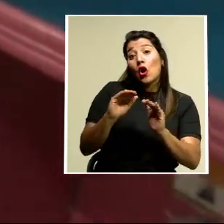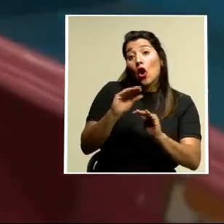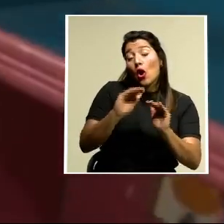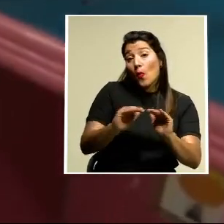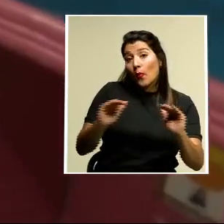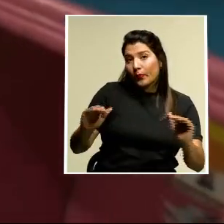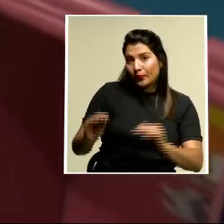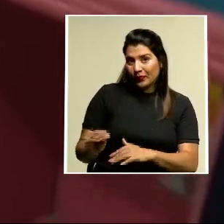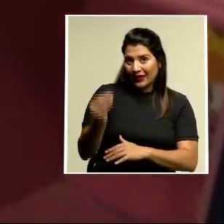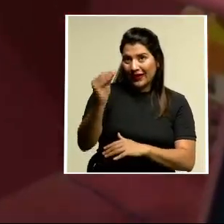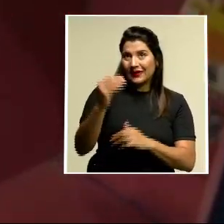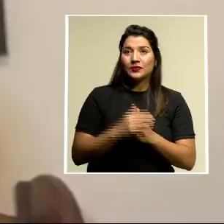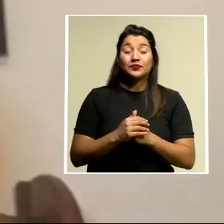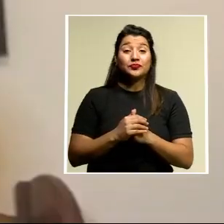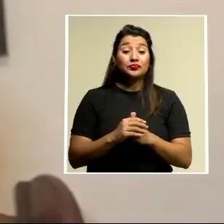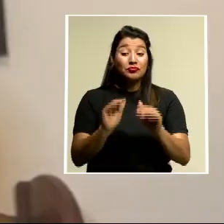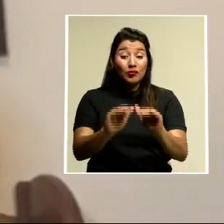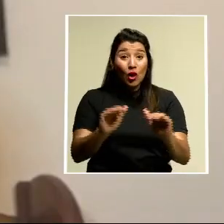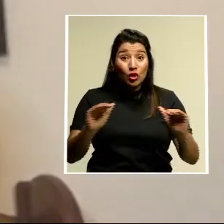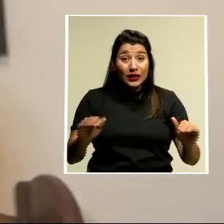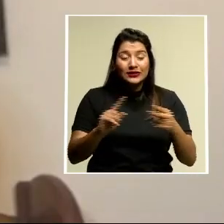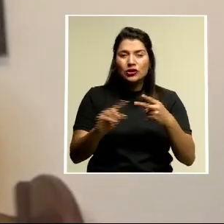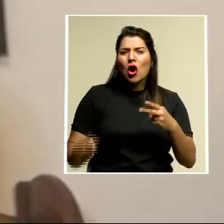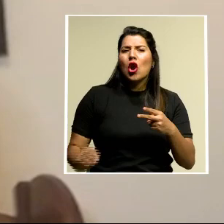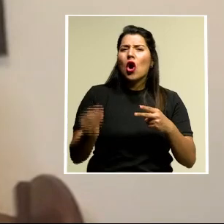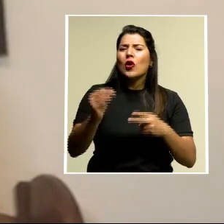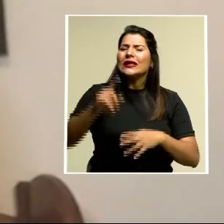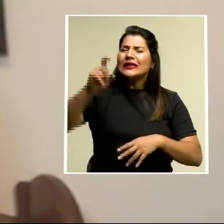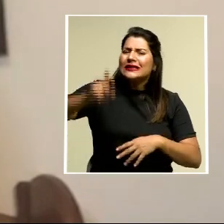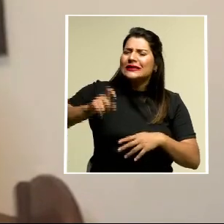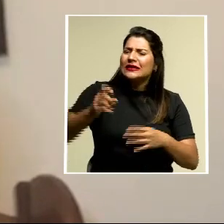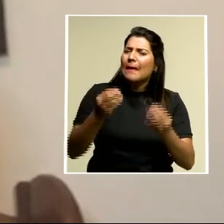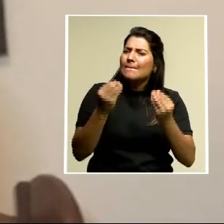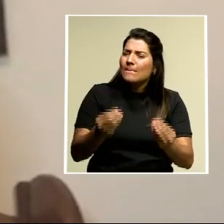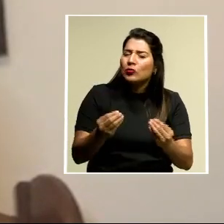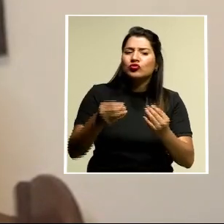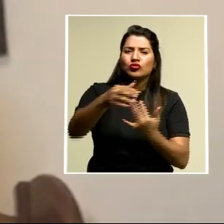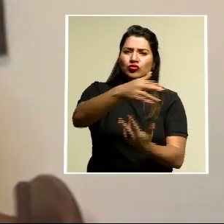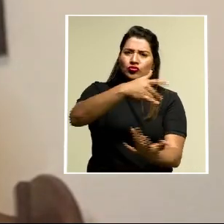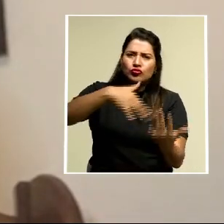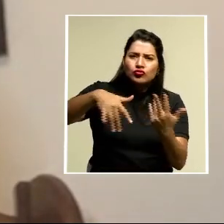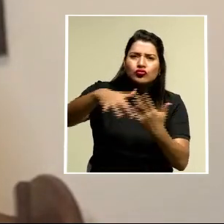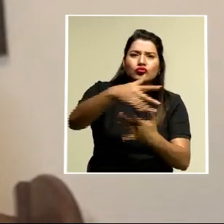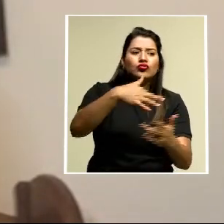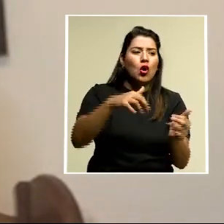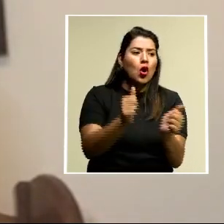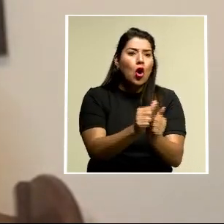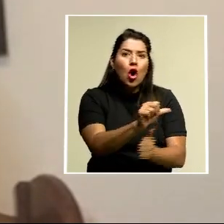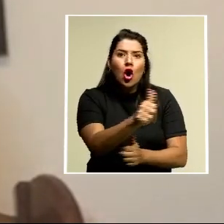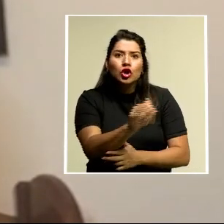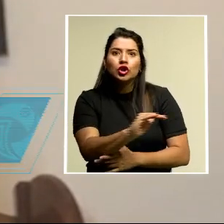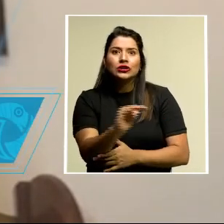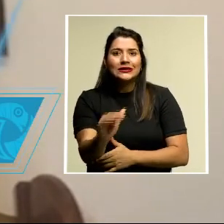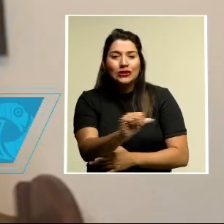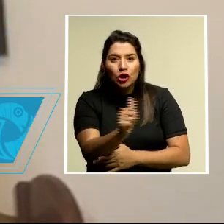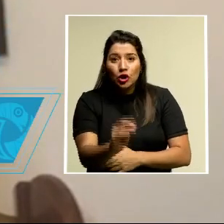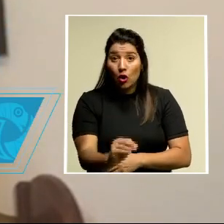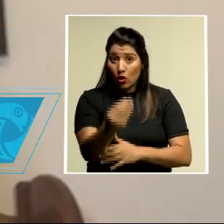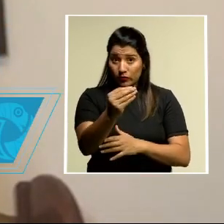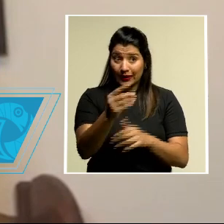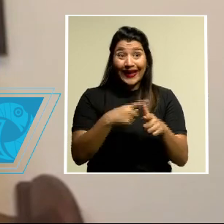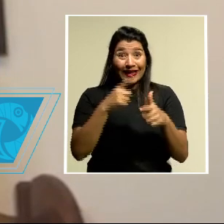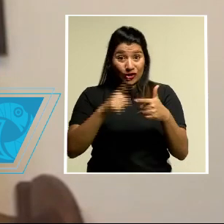esta etapa y los adolescentes necesitan muchísimo la socialización con sus iguales y el centro educativo es